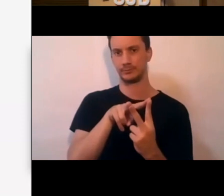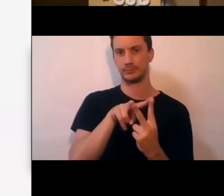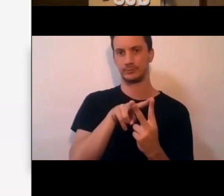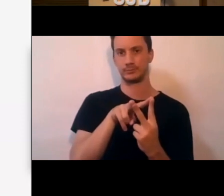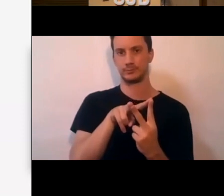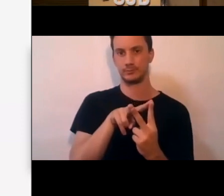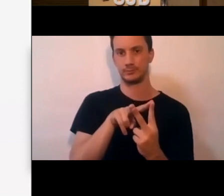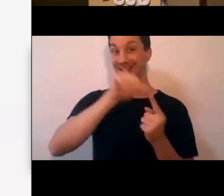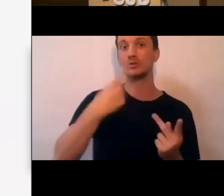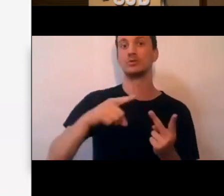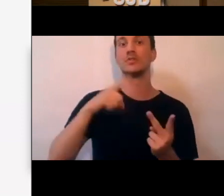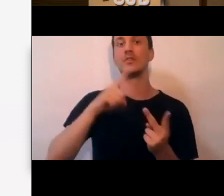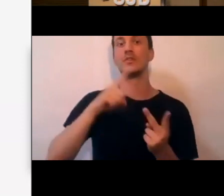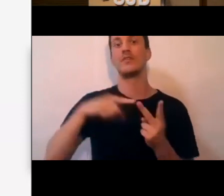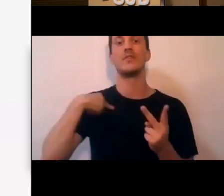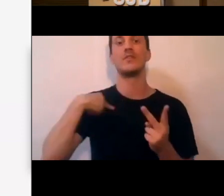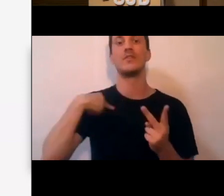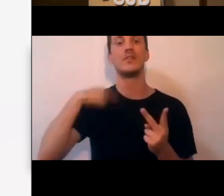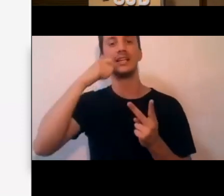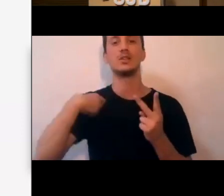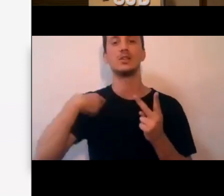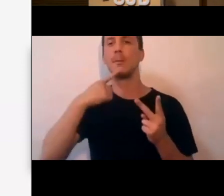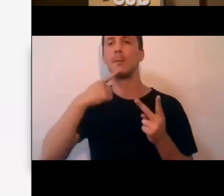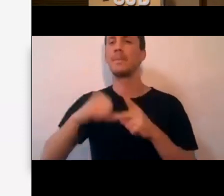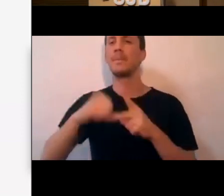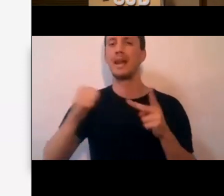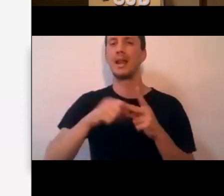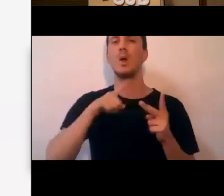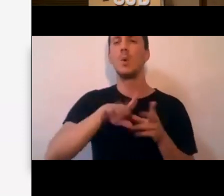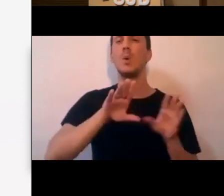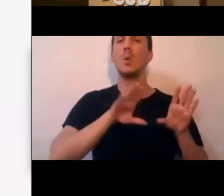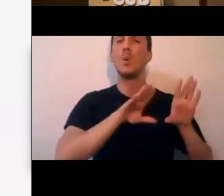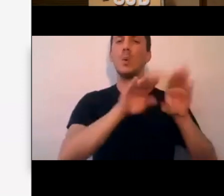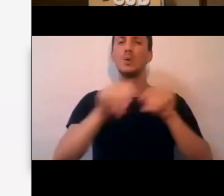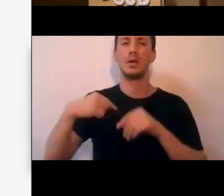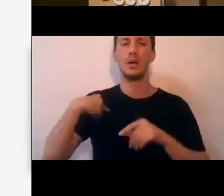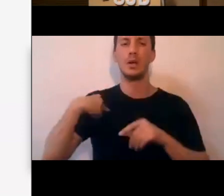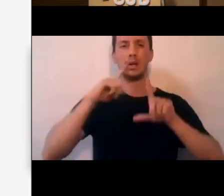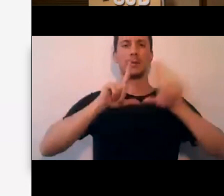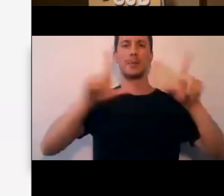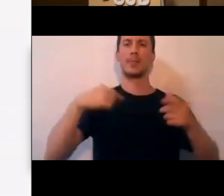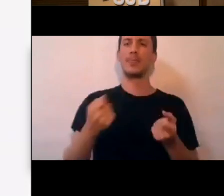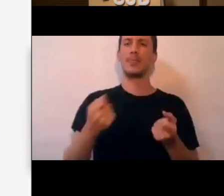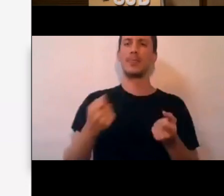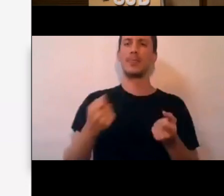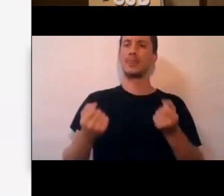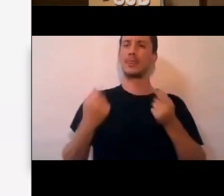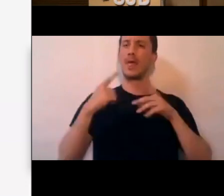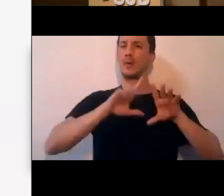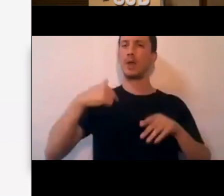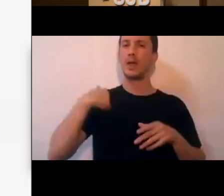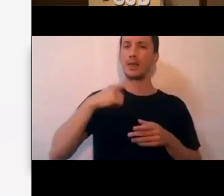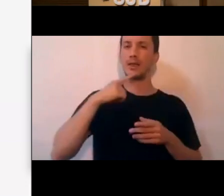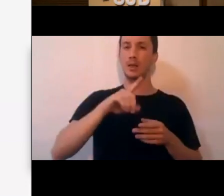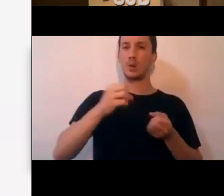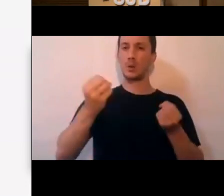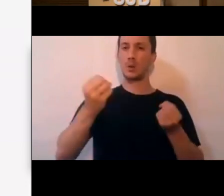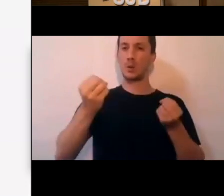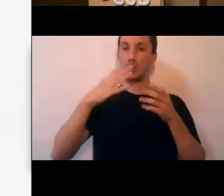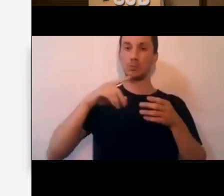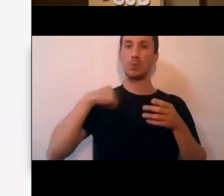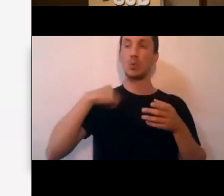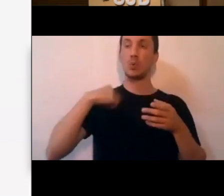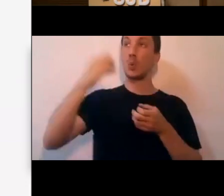minerales actúan como, bueno, esto una pantalla reflector, hacen que la radiación ultravioleta